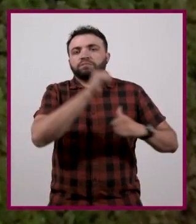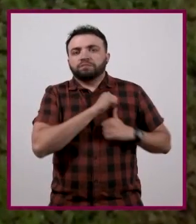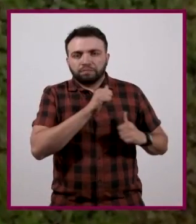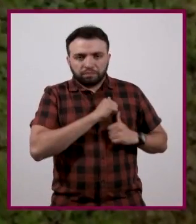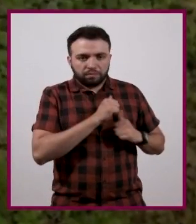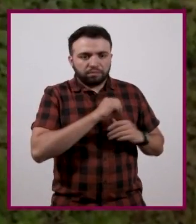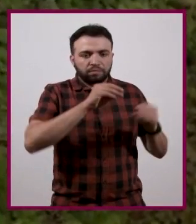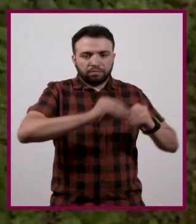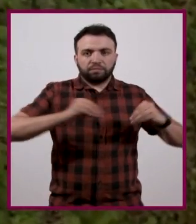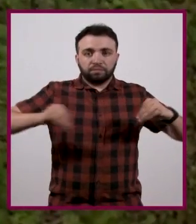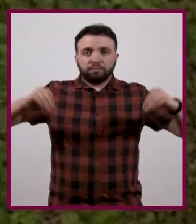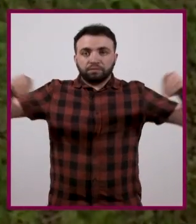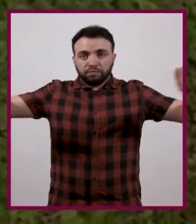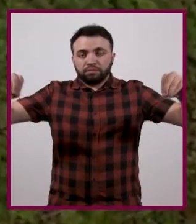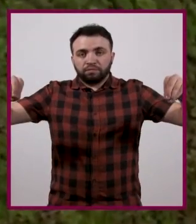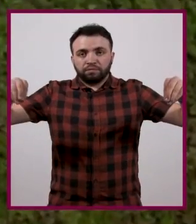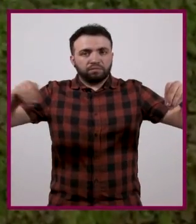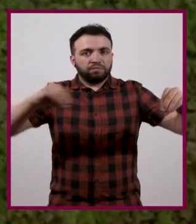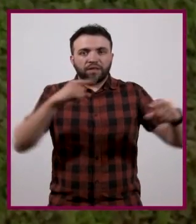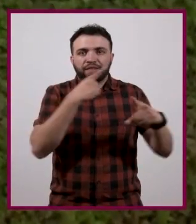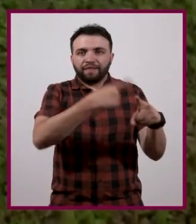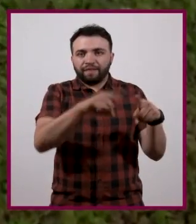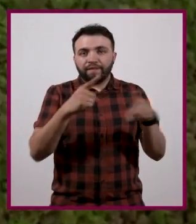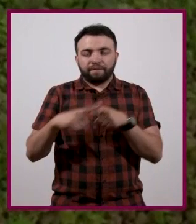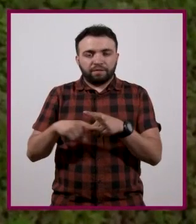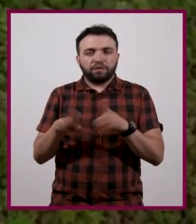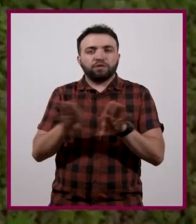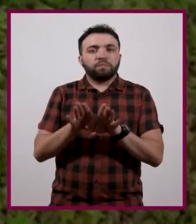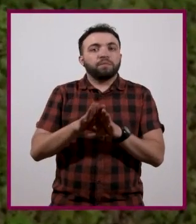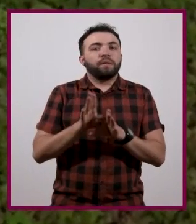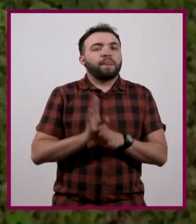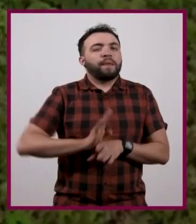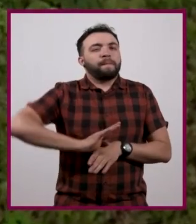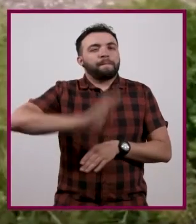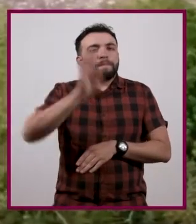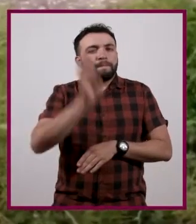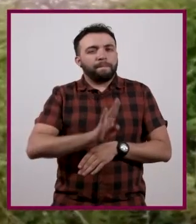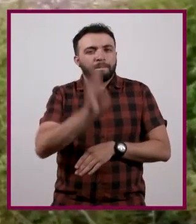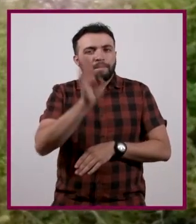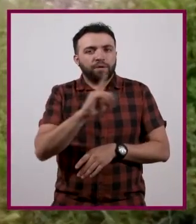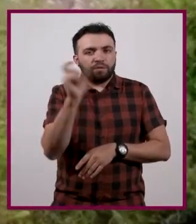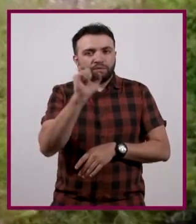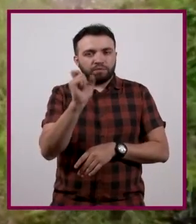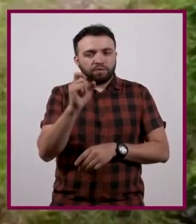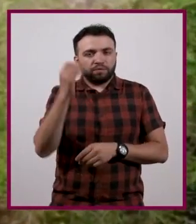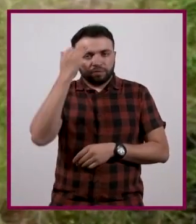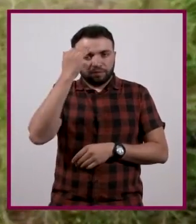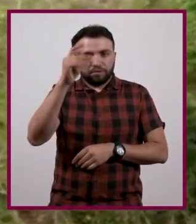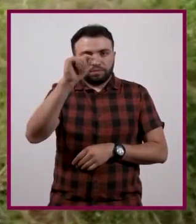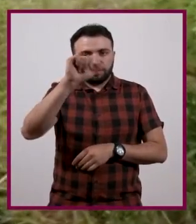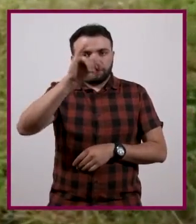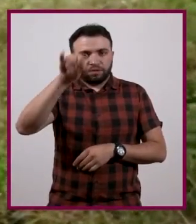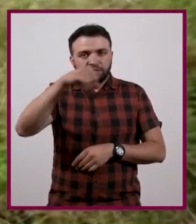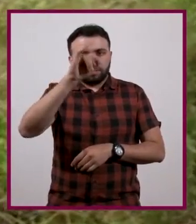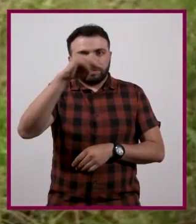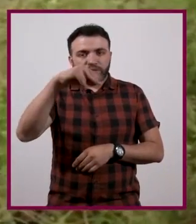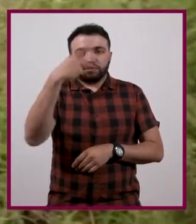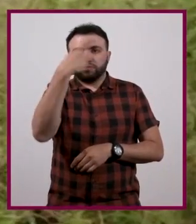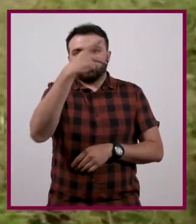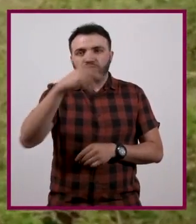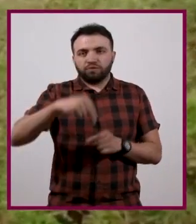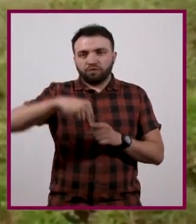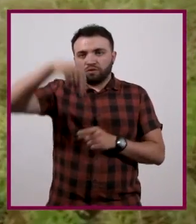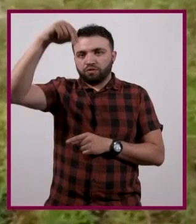militares. El esquema debe ser parecido, sobre todo en tiempos del Tajín, para la Sierra Norte de